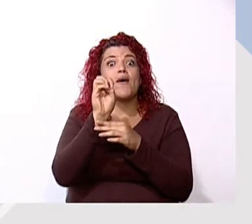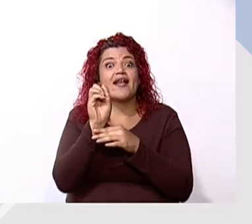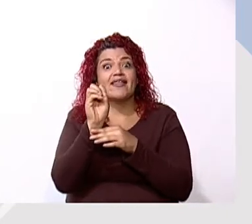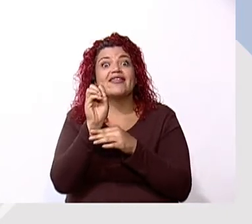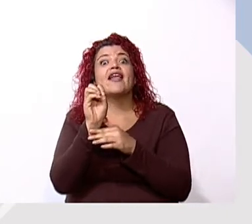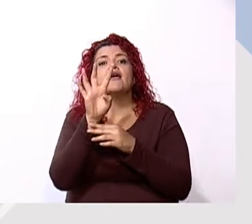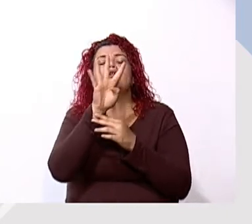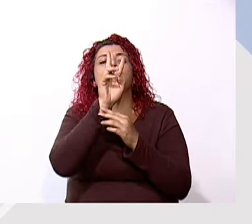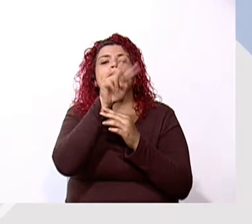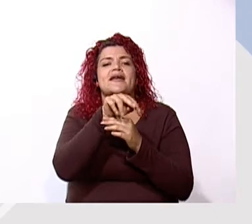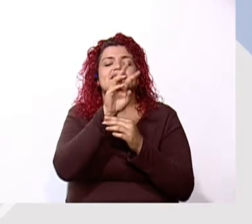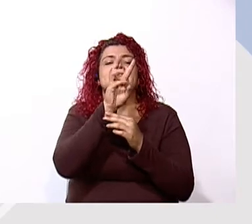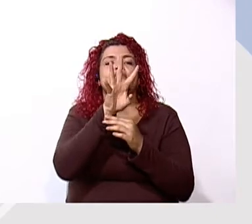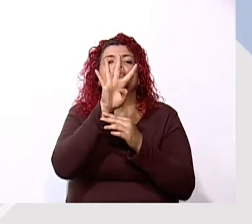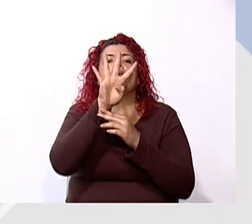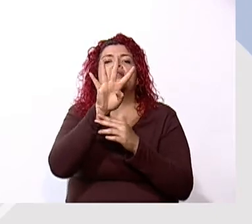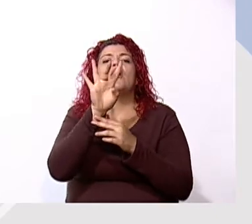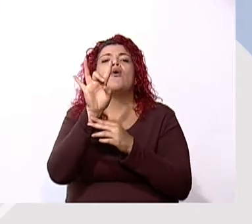2.648.